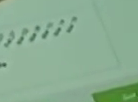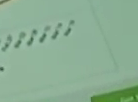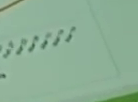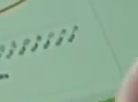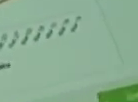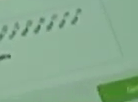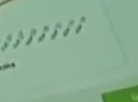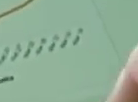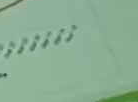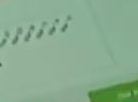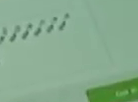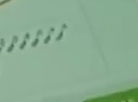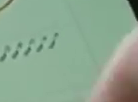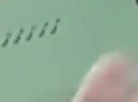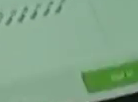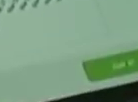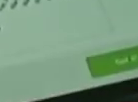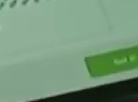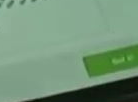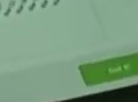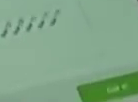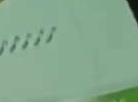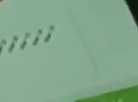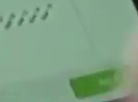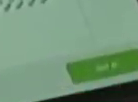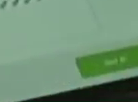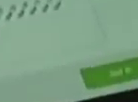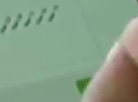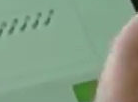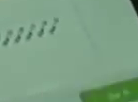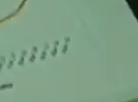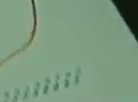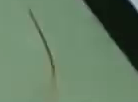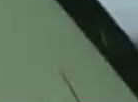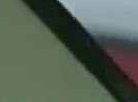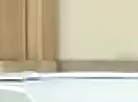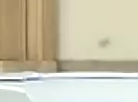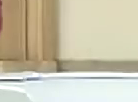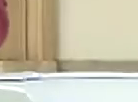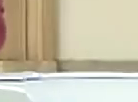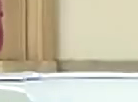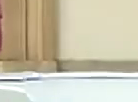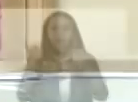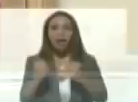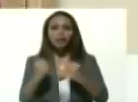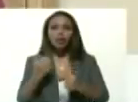la cuarentena nacional voluntaria, consciente y radical que hemos tomado.